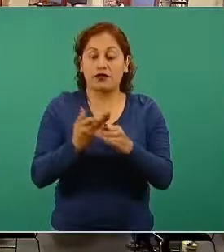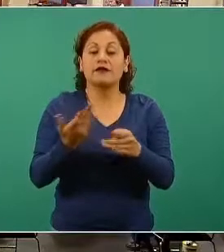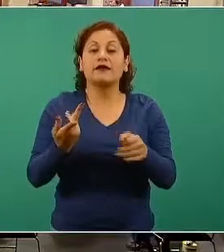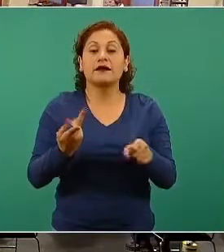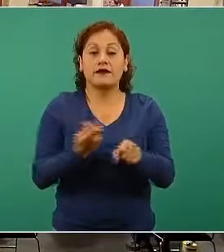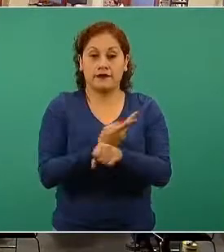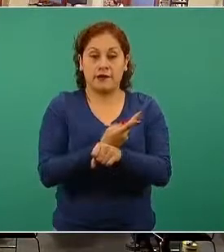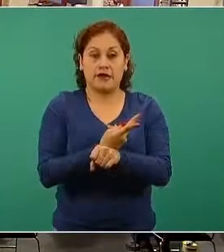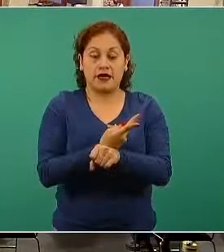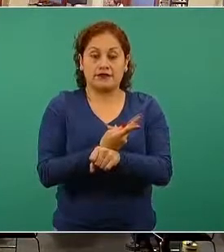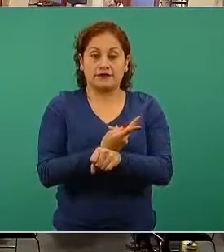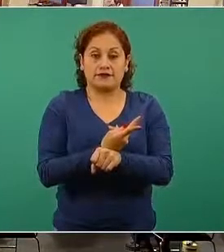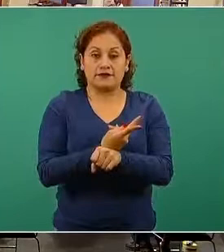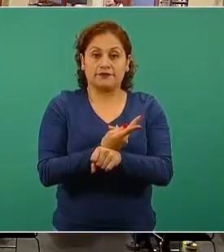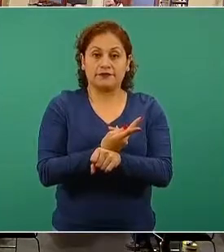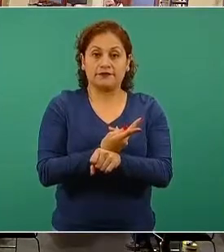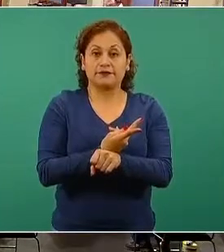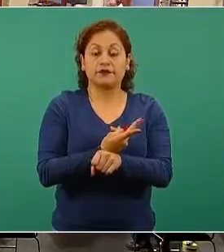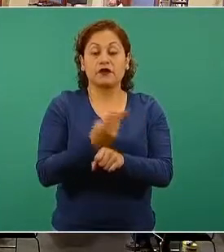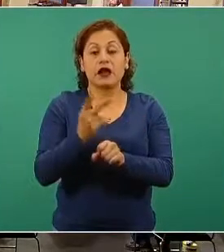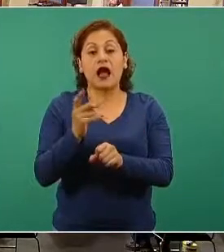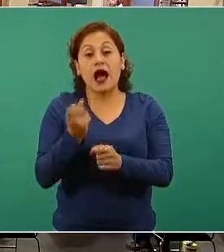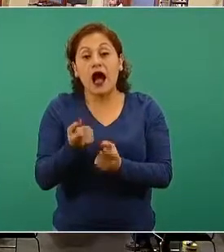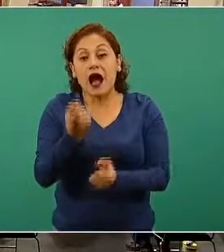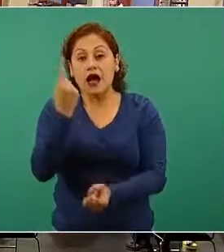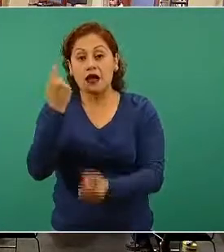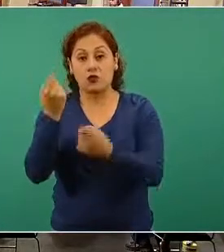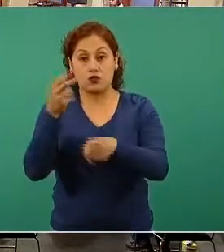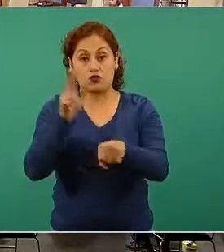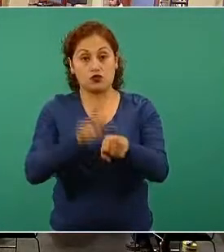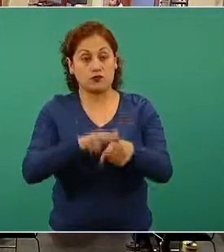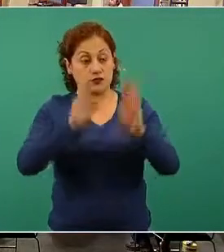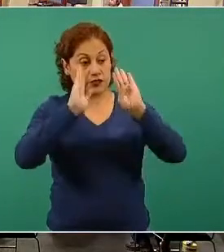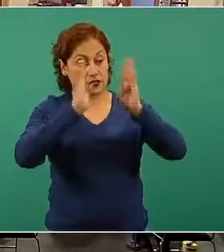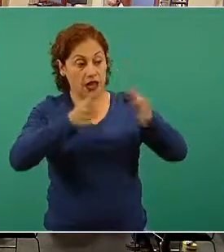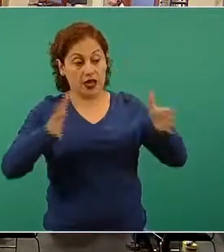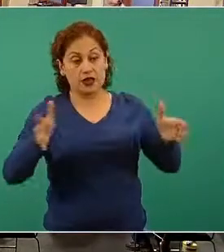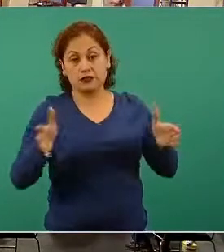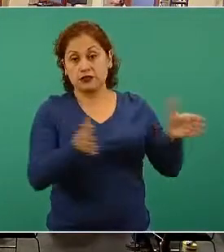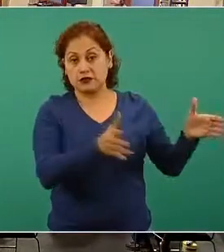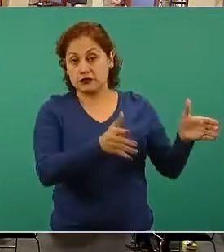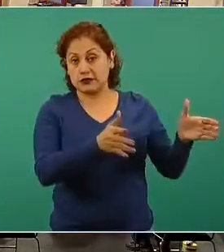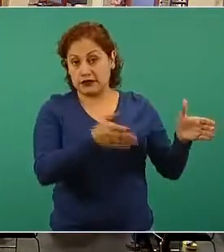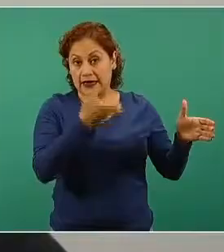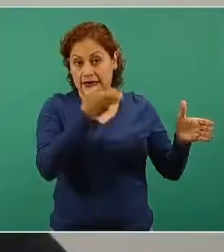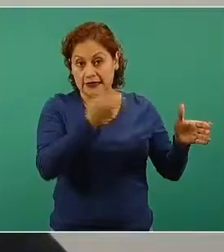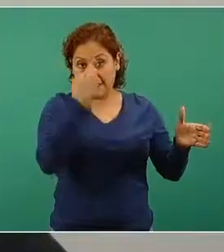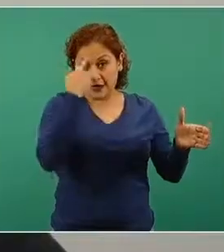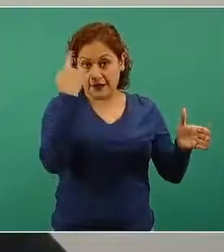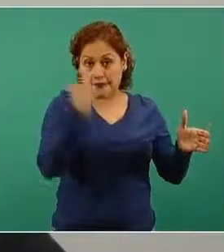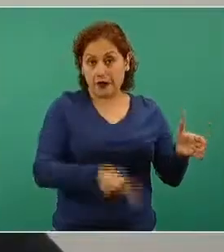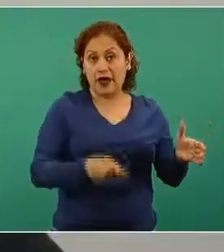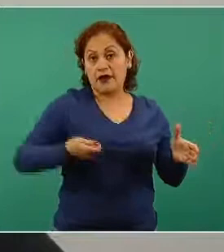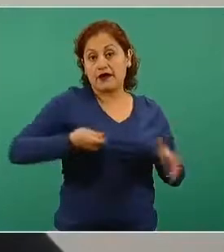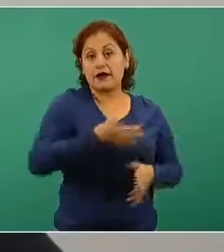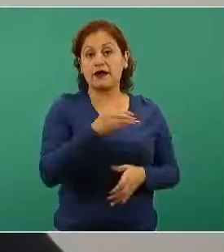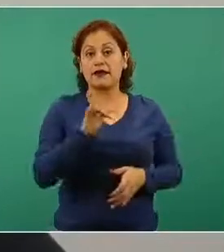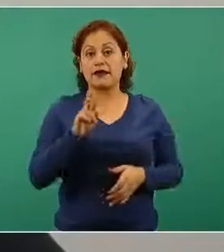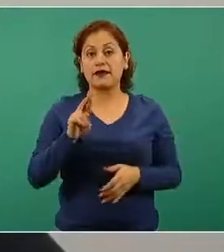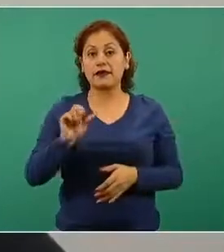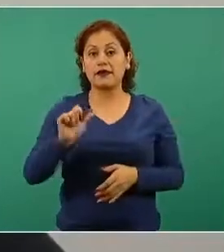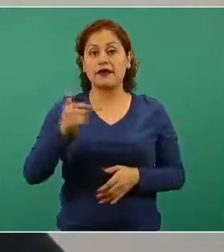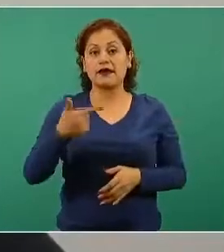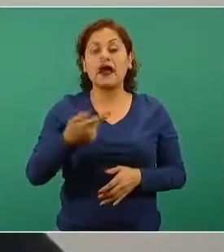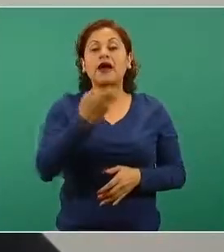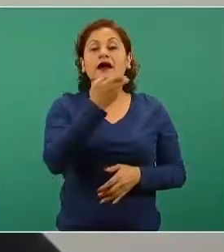que fueron designadas como unidades IRAG, es decir, aquellas unidades que iban a atender a pacientes,